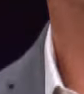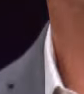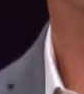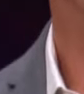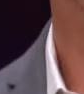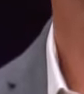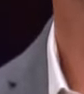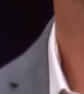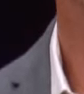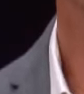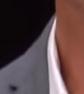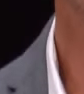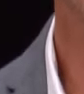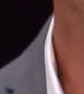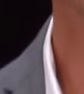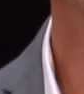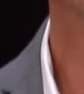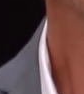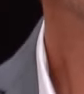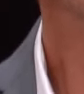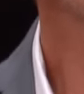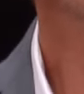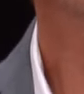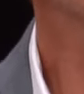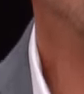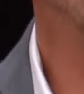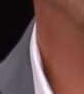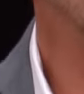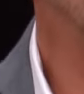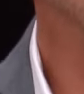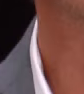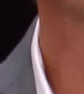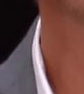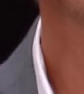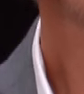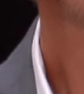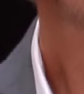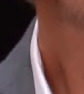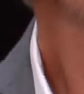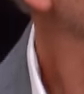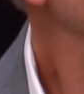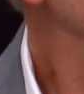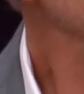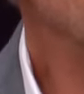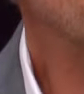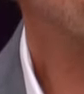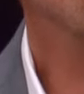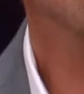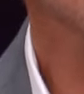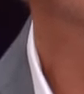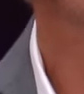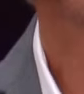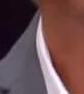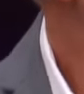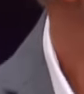yo no entiendo pero es debo ser el ingenuo en este país pero vos no pagas algo y te embargan la cuenta viste vos vos no le pasás